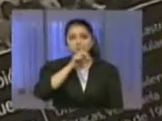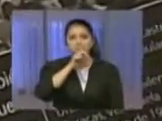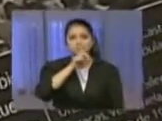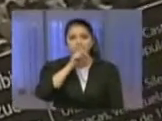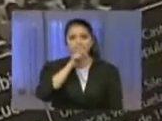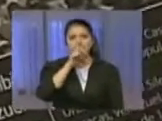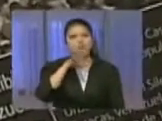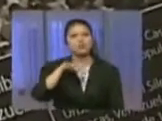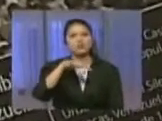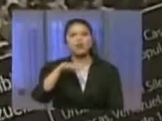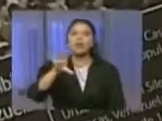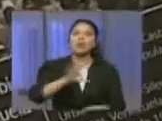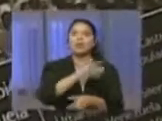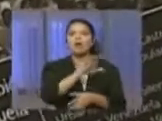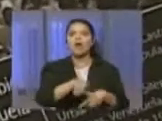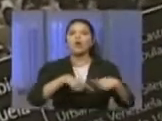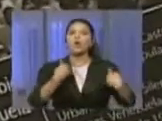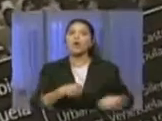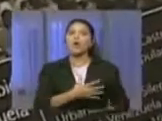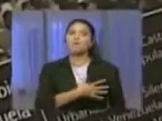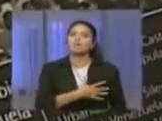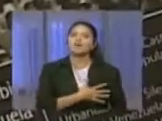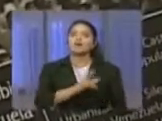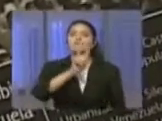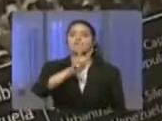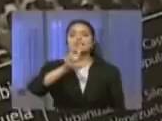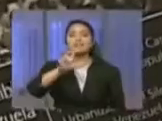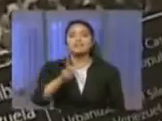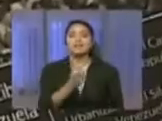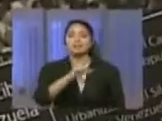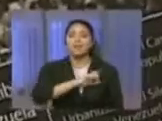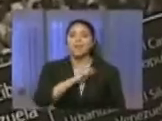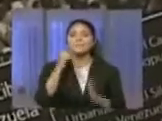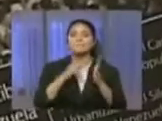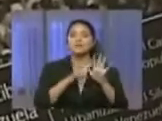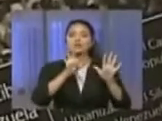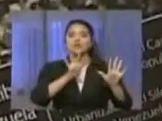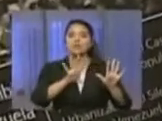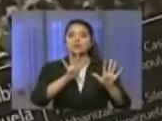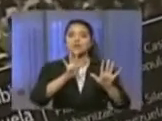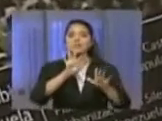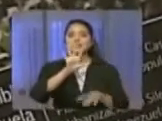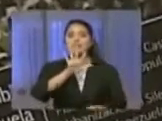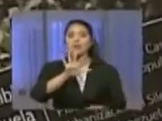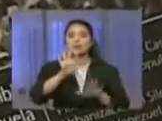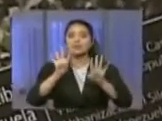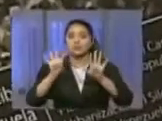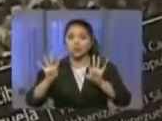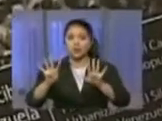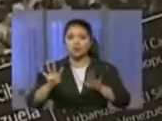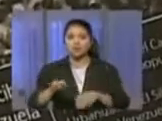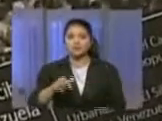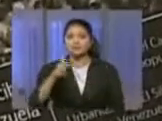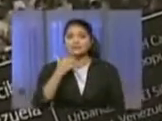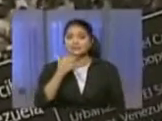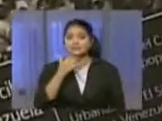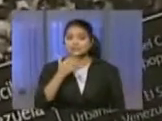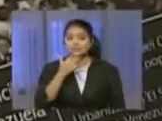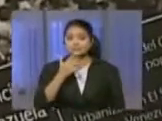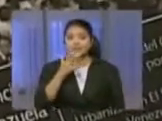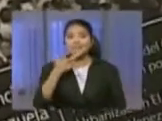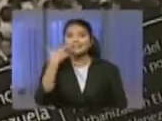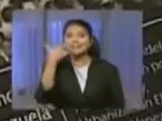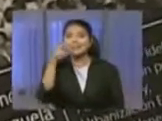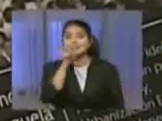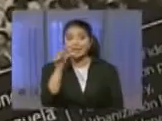fue el concierto de Corazón llanero el 23 de enero de 1959 acababa él 3es semanas